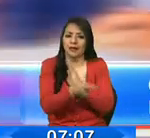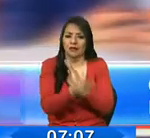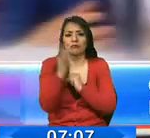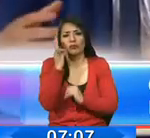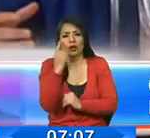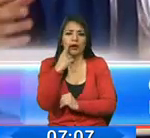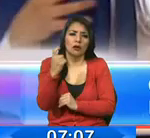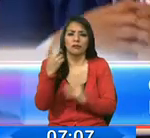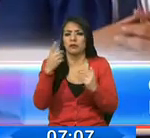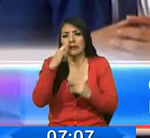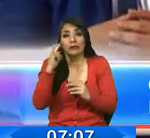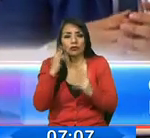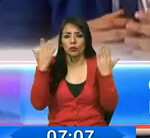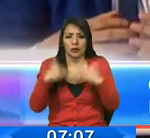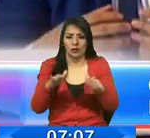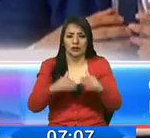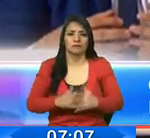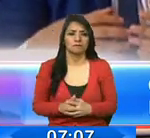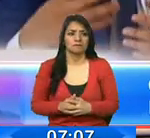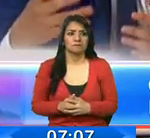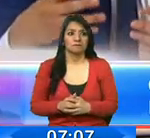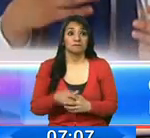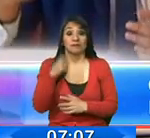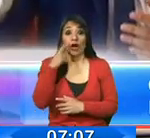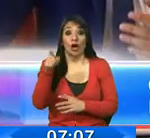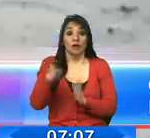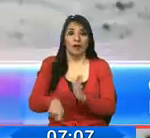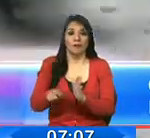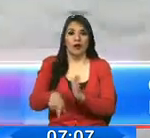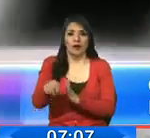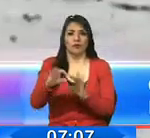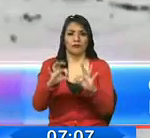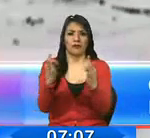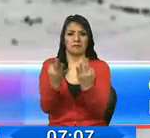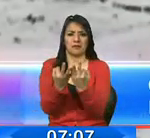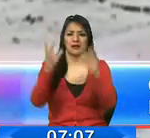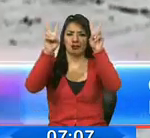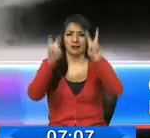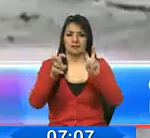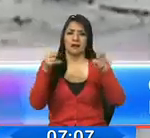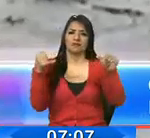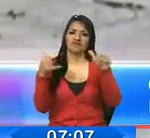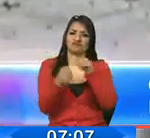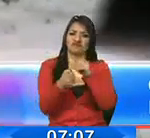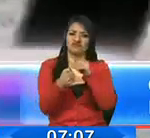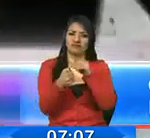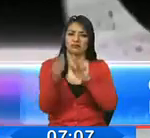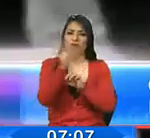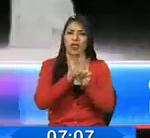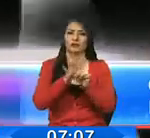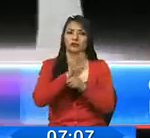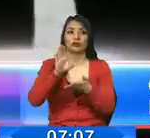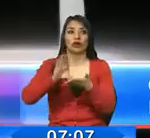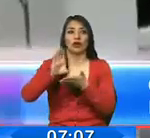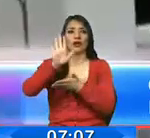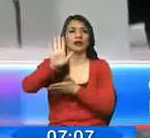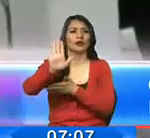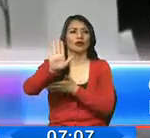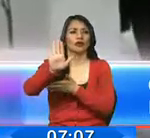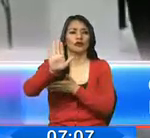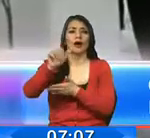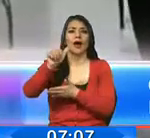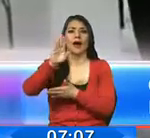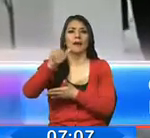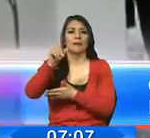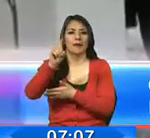El abogado Steven Reyes, quien patrocina a los familiares de las víctimas del caso de violación que se registró en el Colegio Réplica, Aguirre Abad,